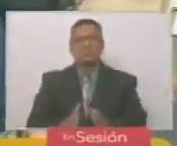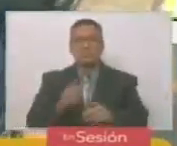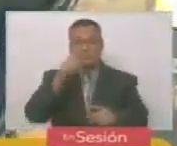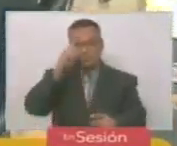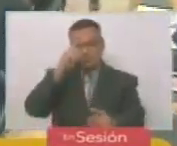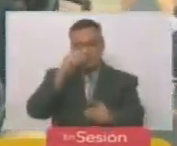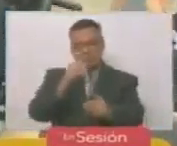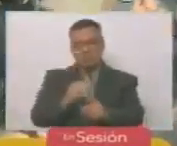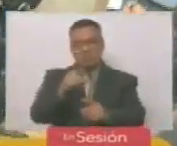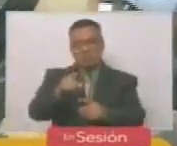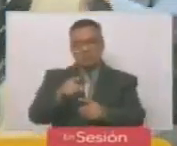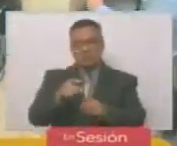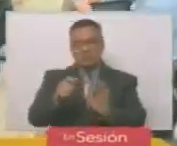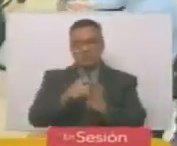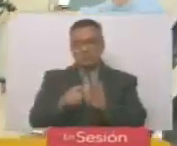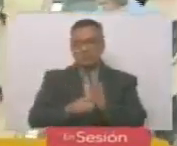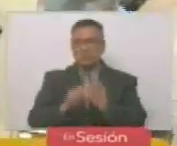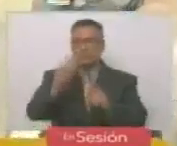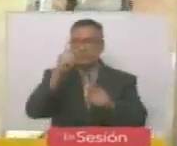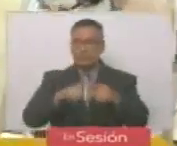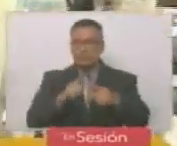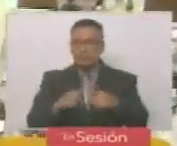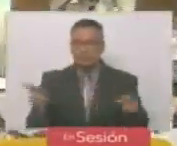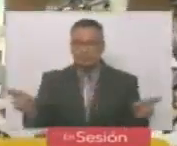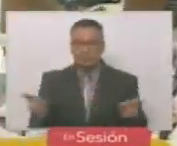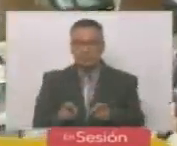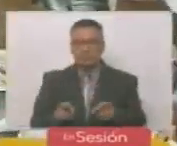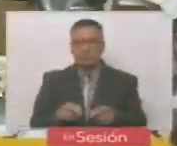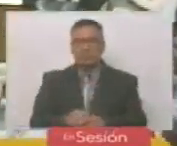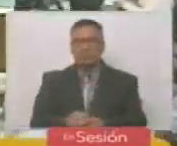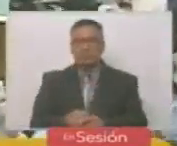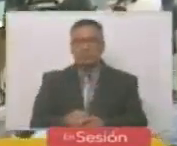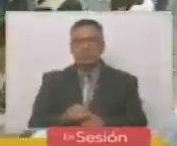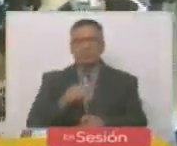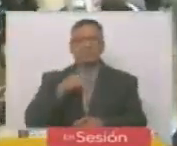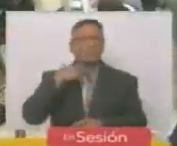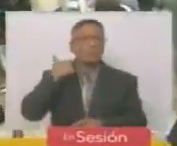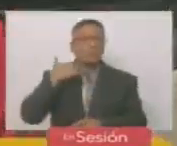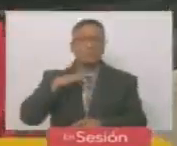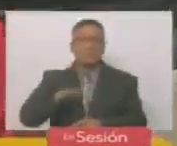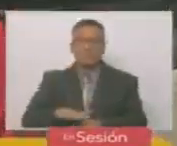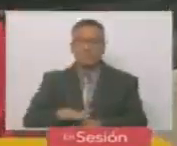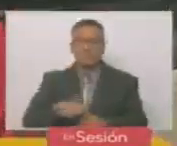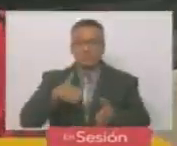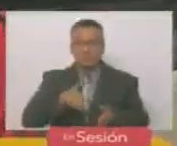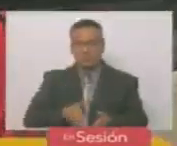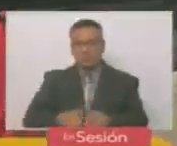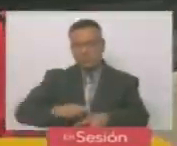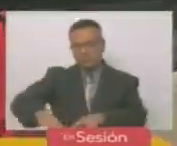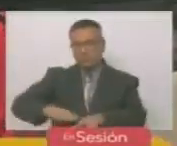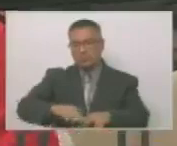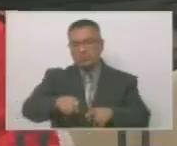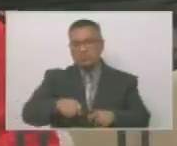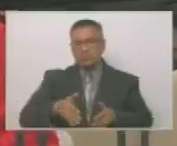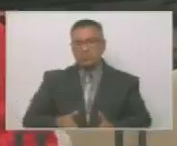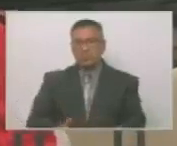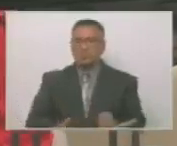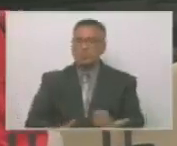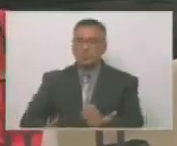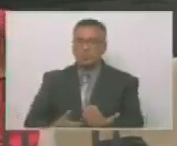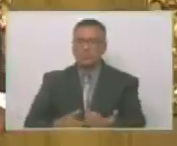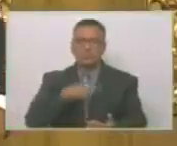los objetivos concretos. 1, reducir la mortalidad materno-infantil, porque es la